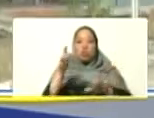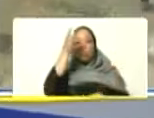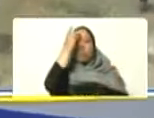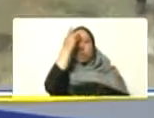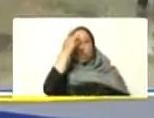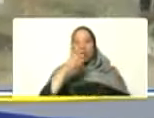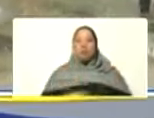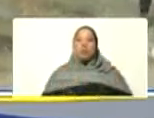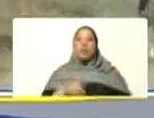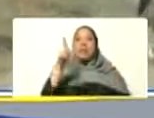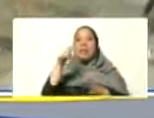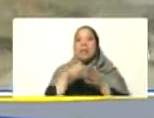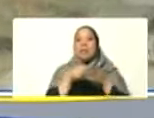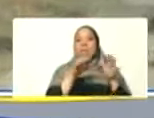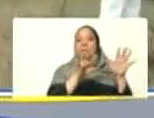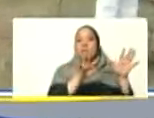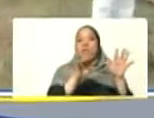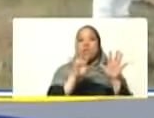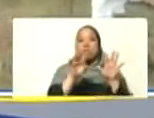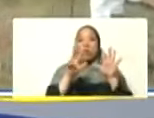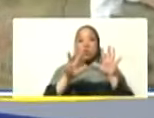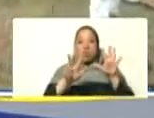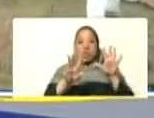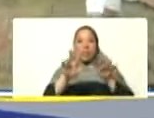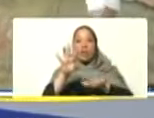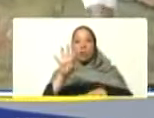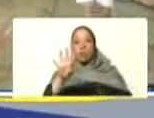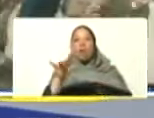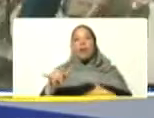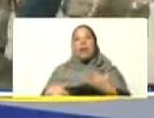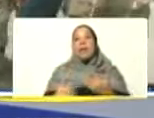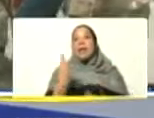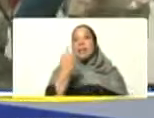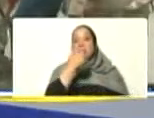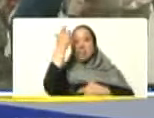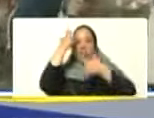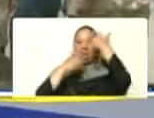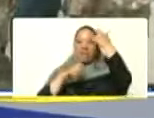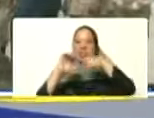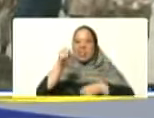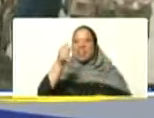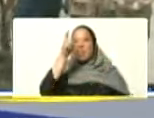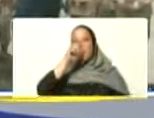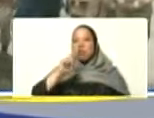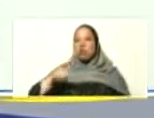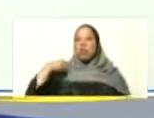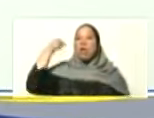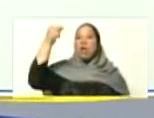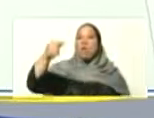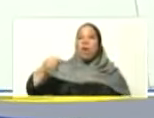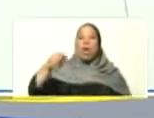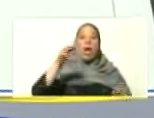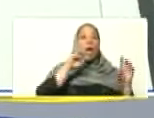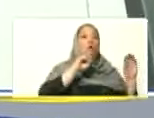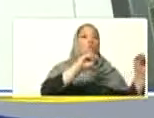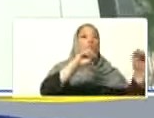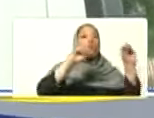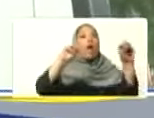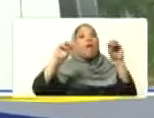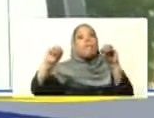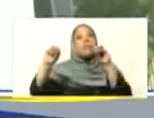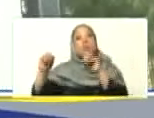10 años exactos, Hugo Chávez era presidente y convocó a la Unión